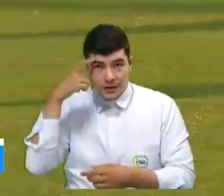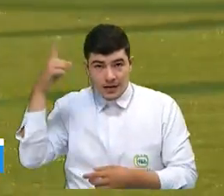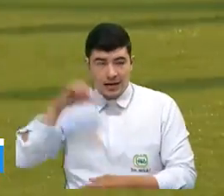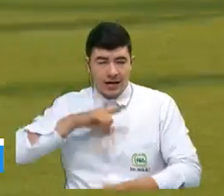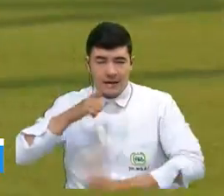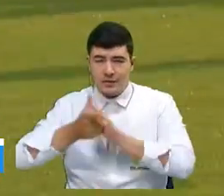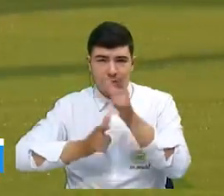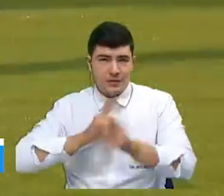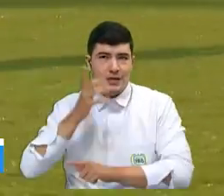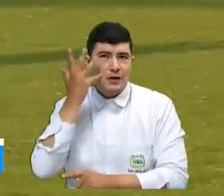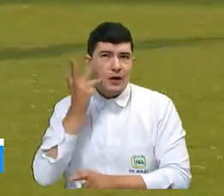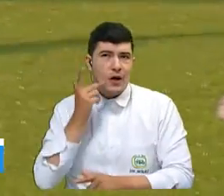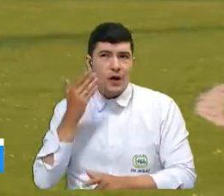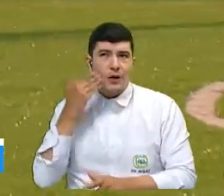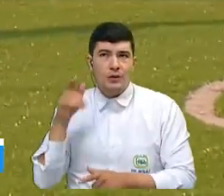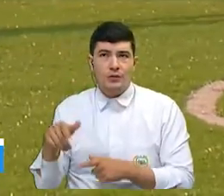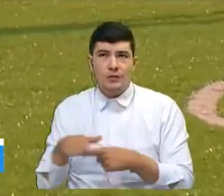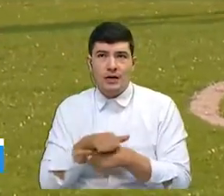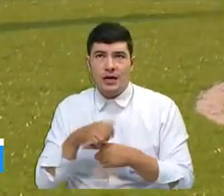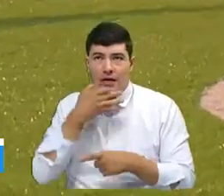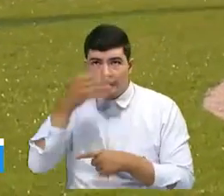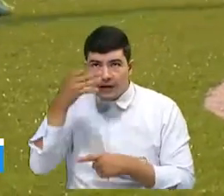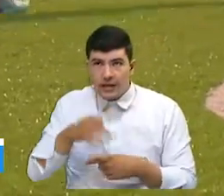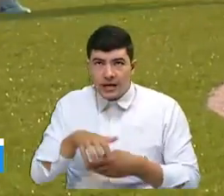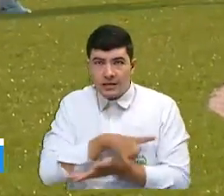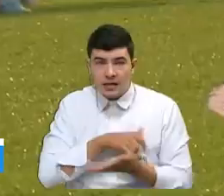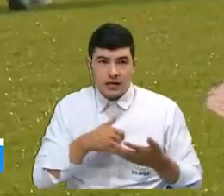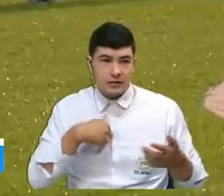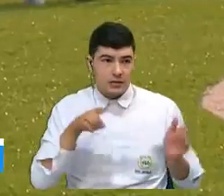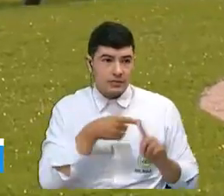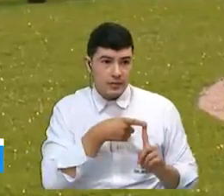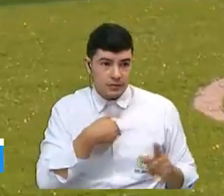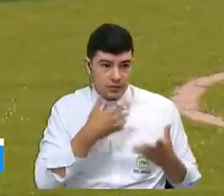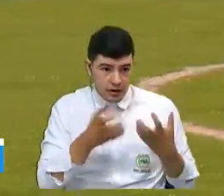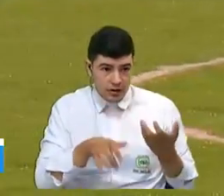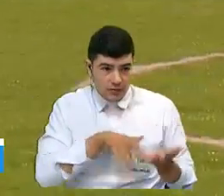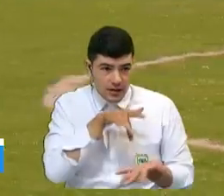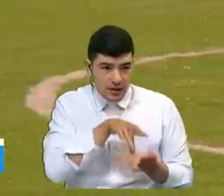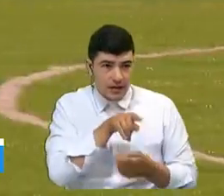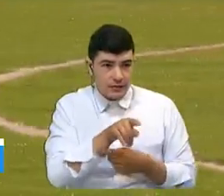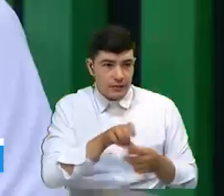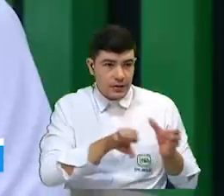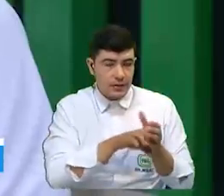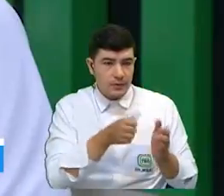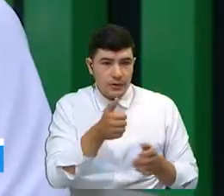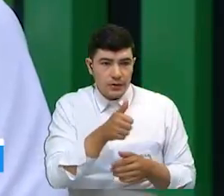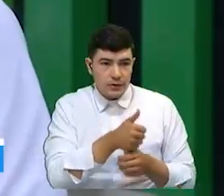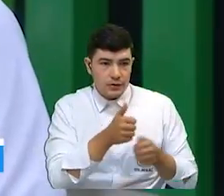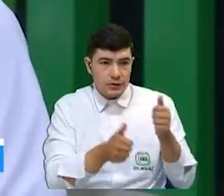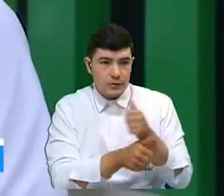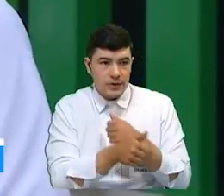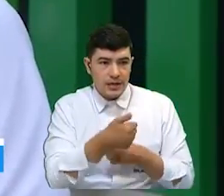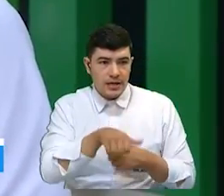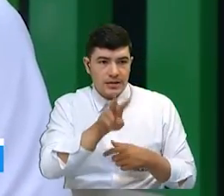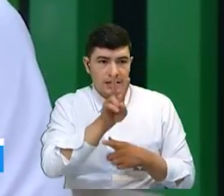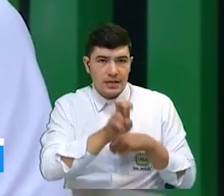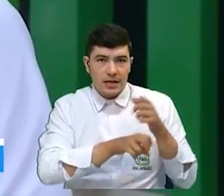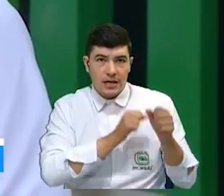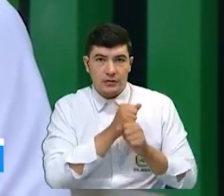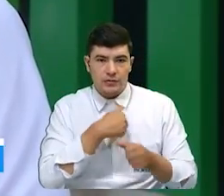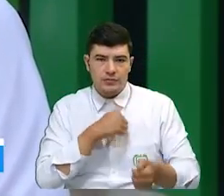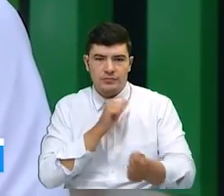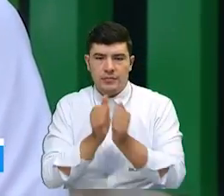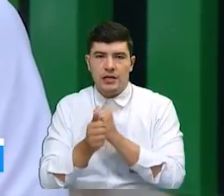cada tarde, cuando entrena con el Real Santander. Primero ser titular en el equipo sub-17 y poder pasar a la sub-20 y